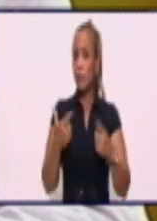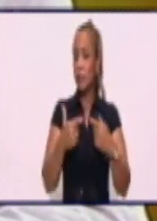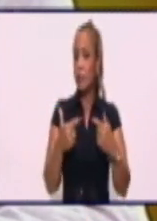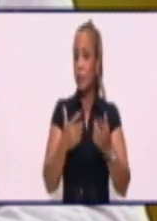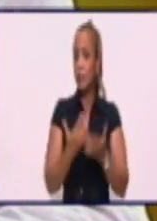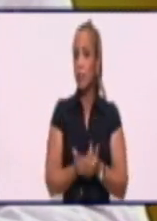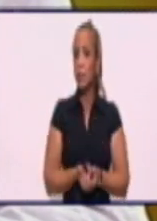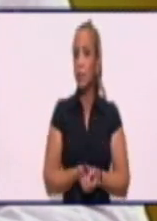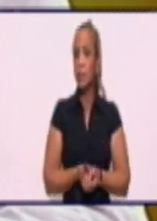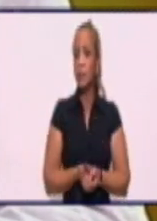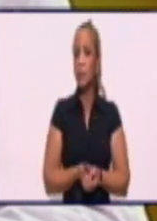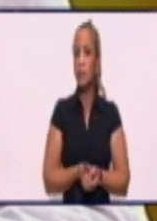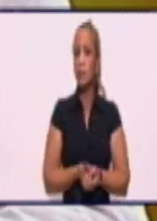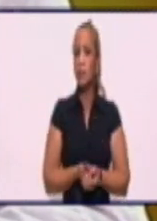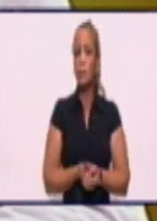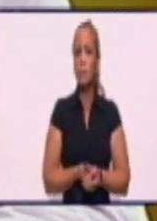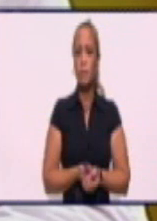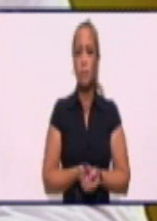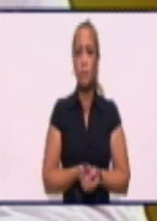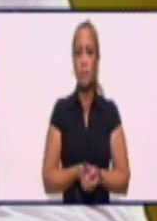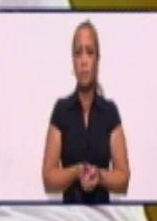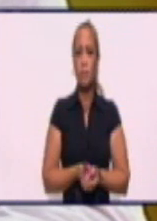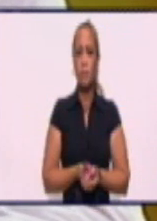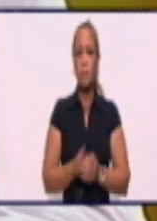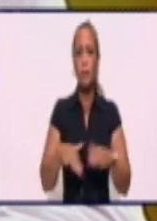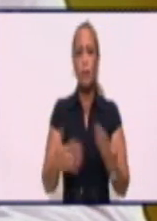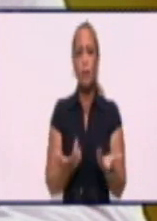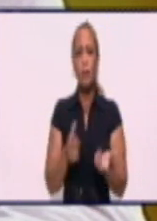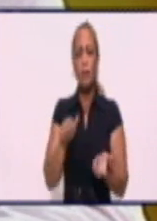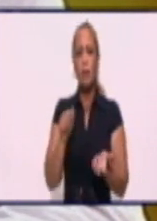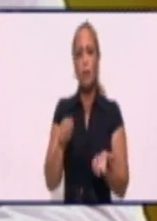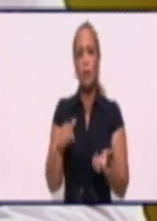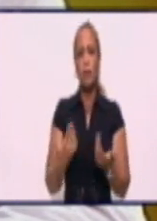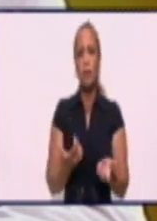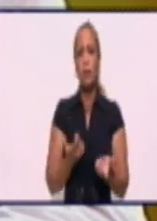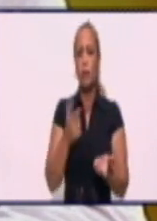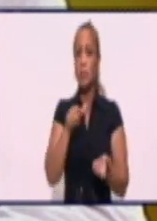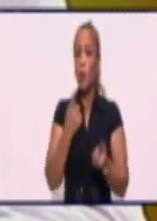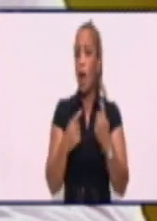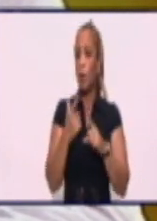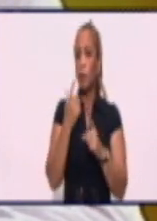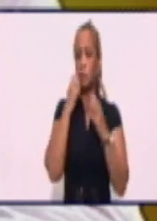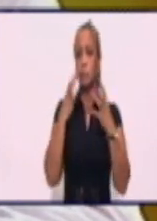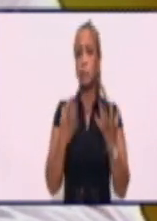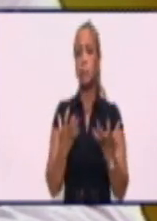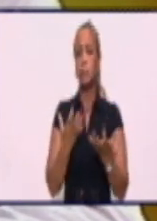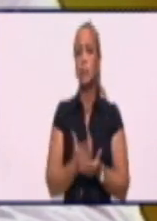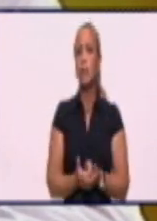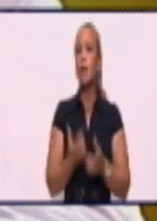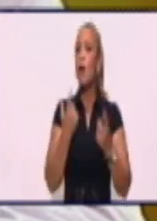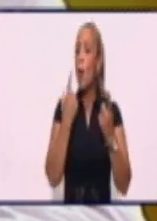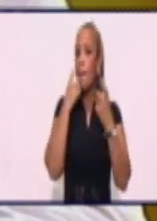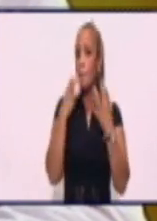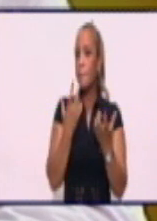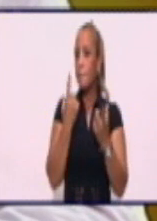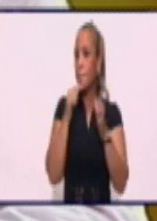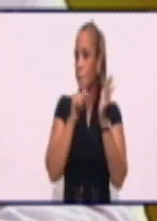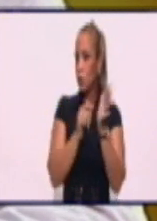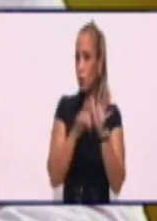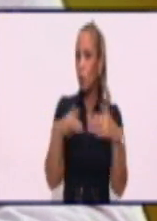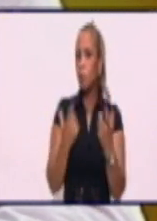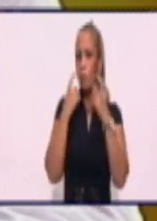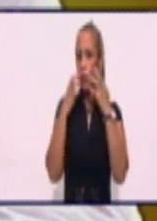trata de ahogarnos con esto. Eso es un aspecto importante. Segundo aspecto muy importante, y